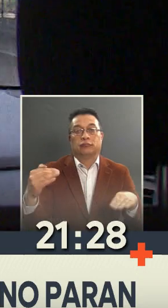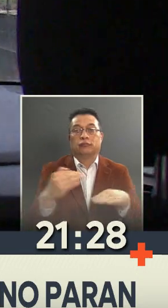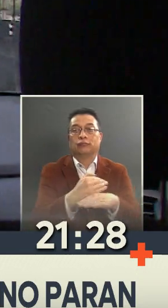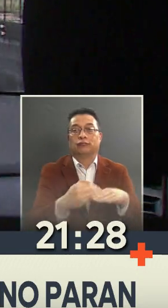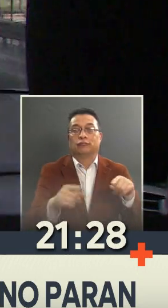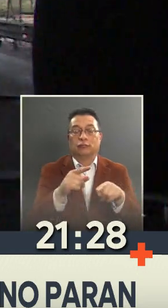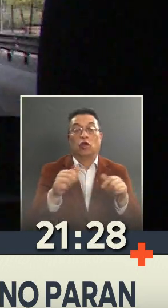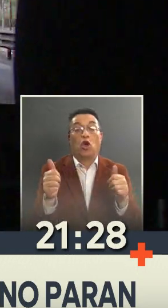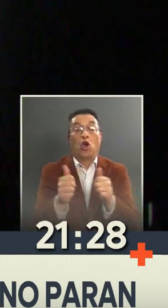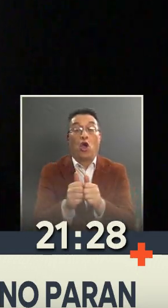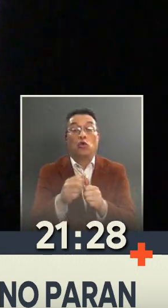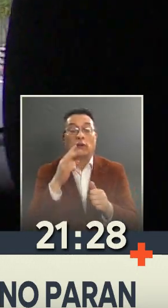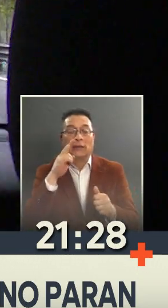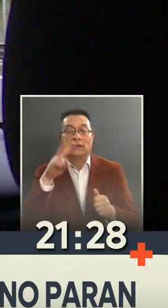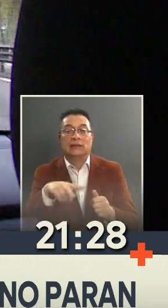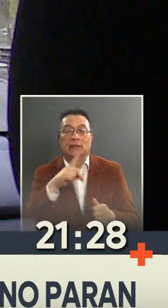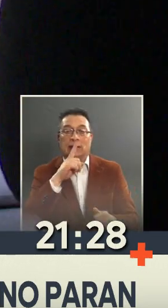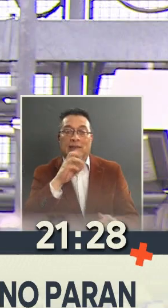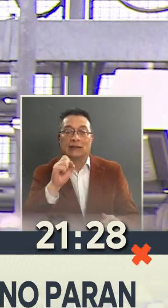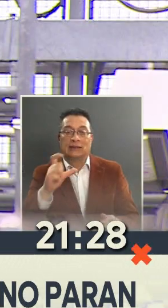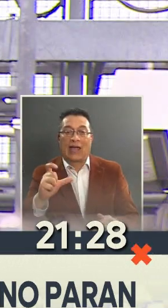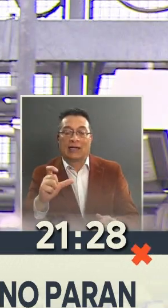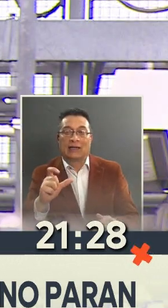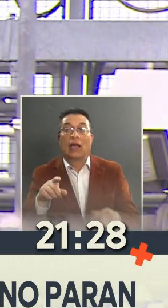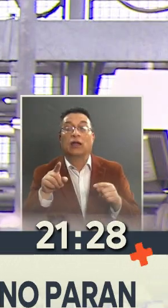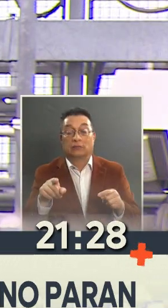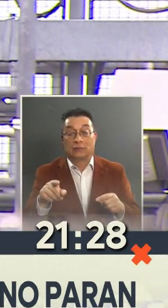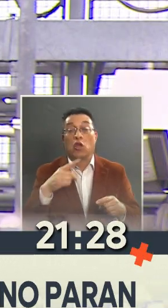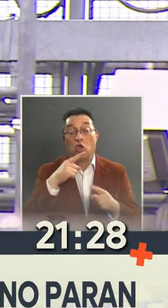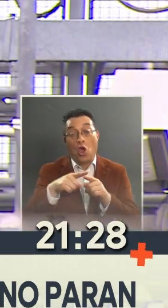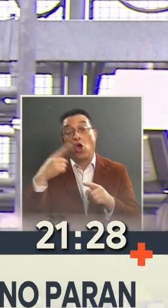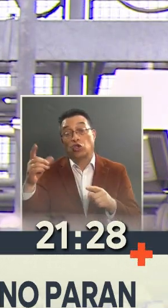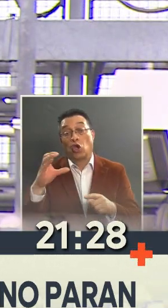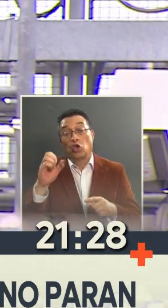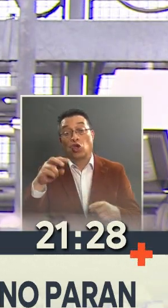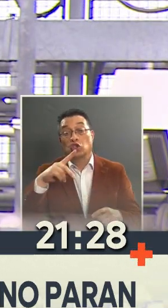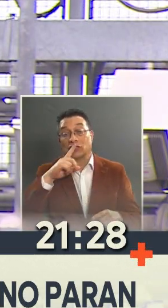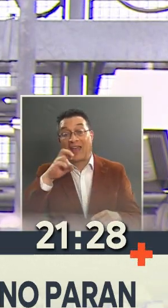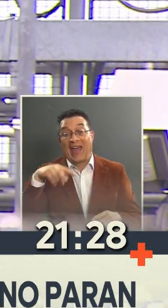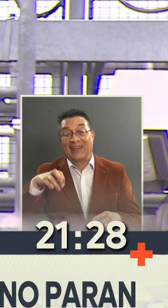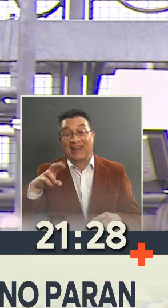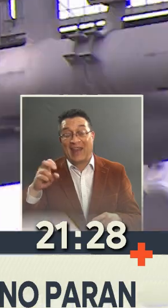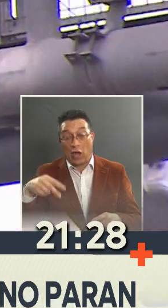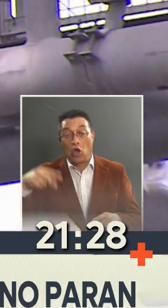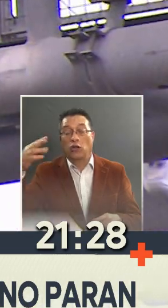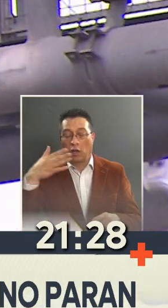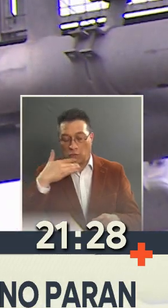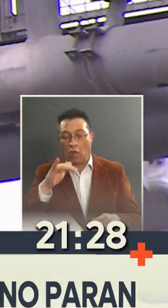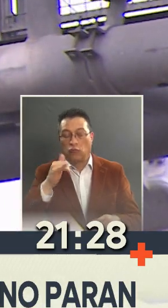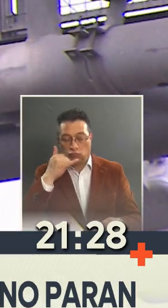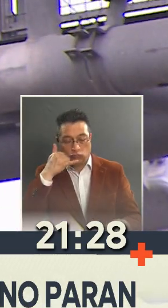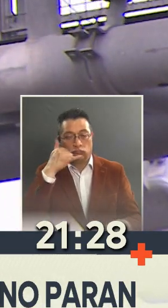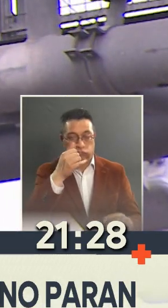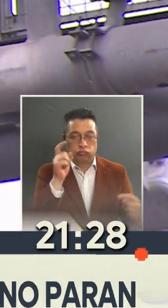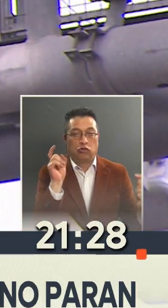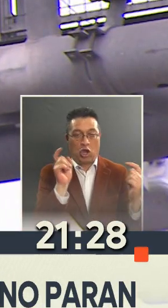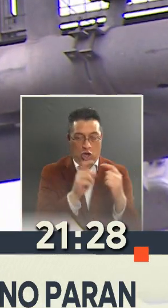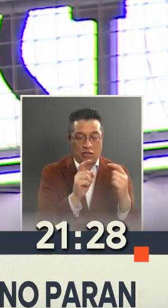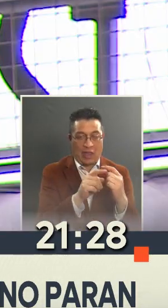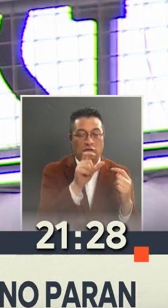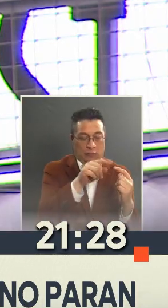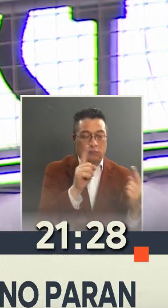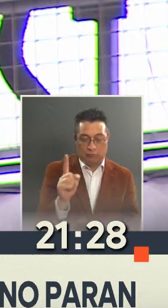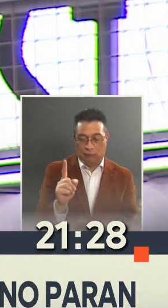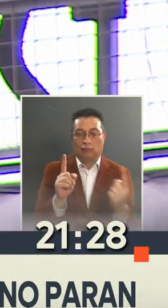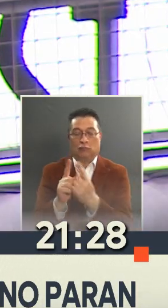TAG. Tanto esta concesionaria como Costanera Norte intentarán tomar contacto con ella y además hacer el llamado a Marta para que se acerque a sus